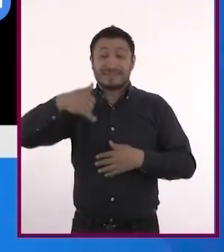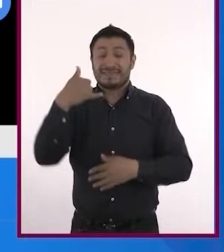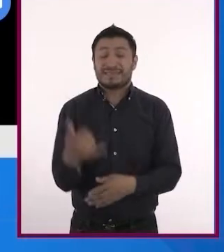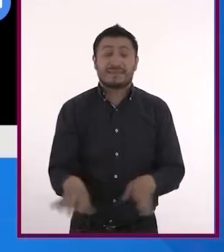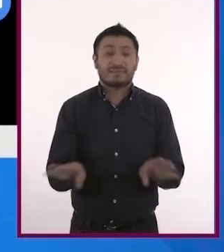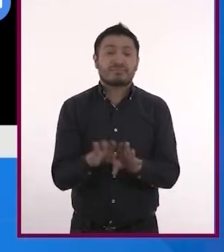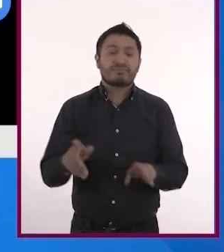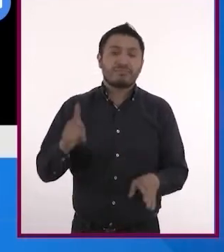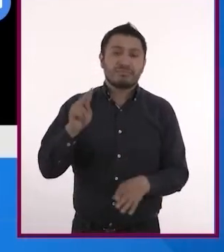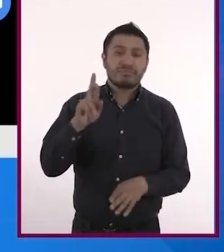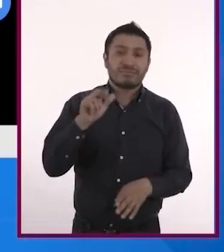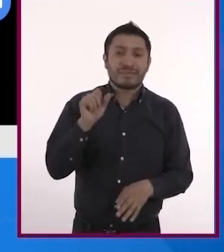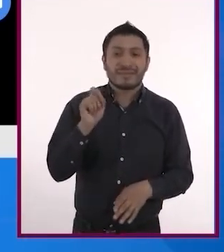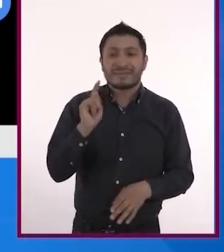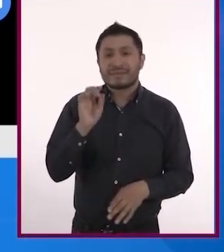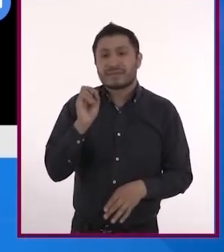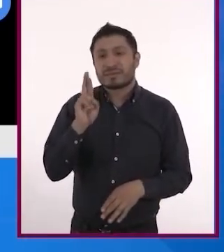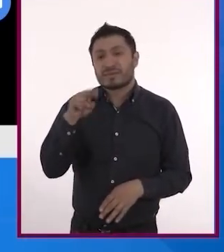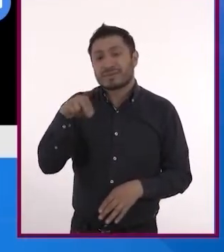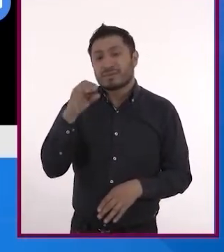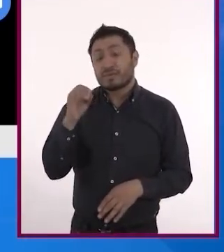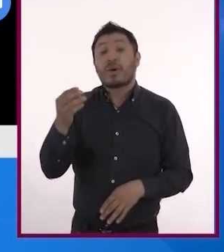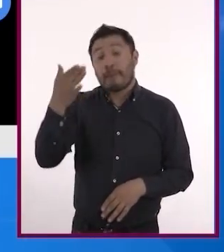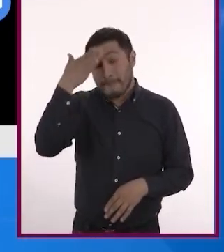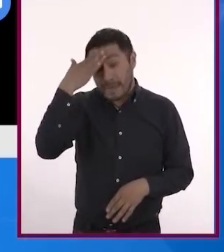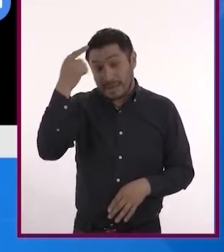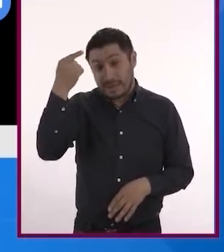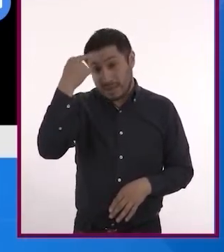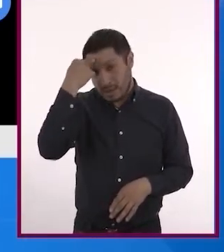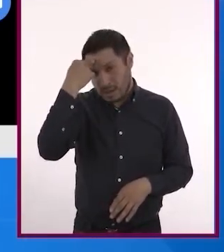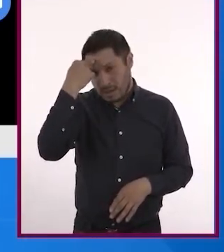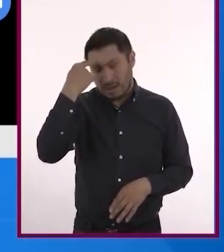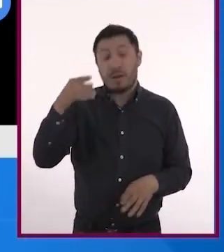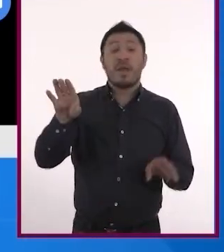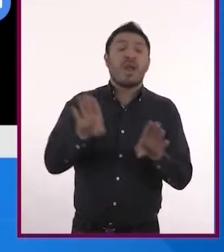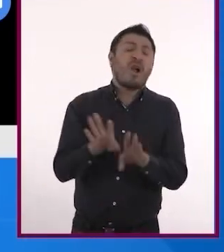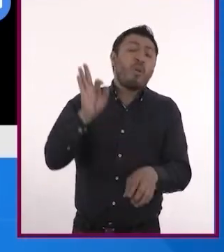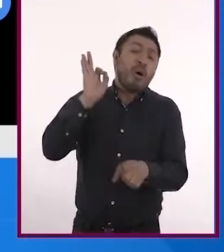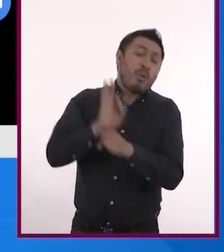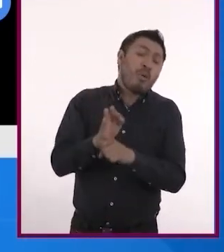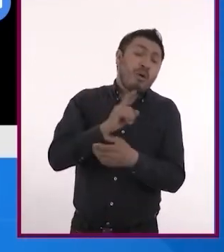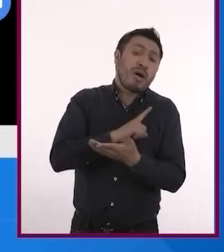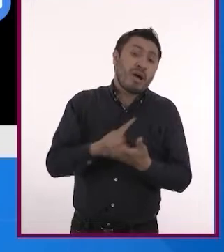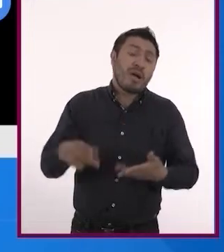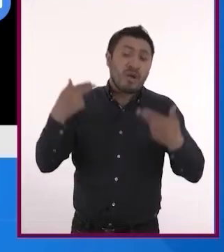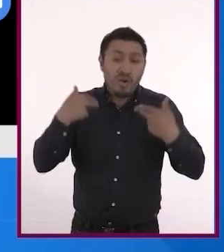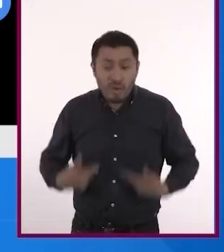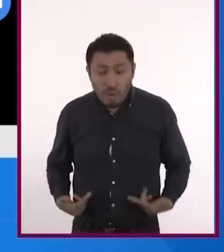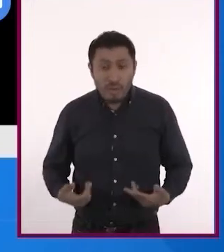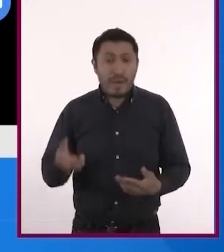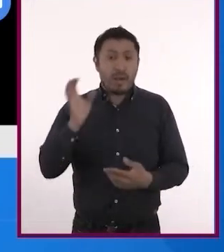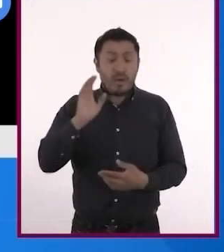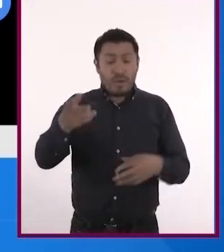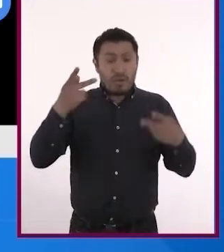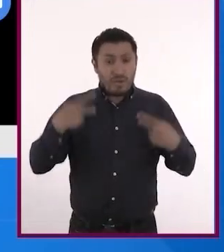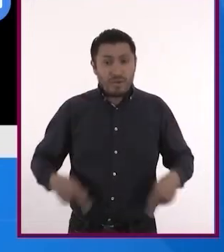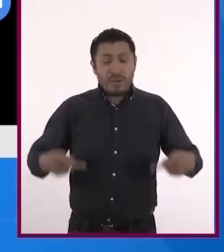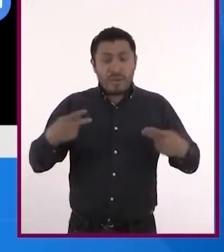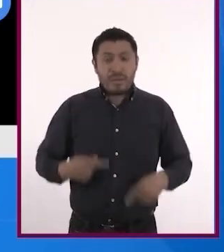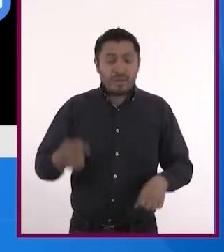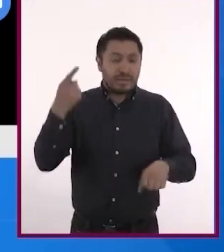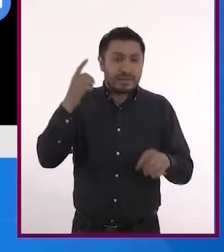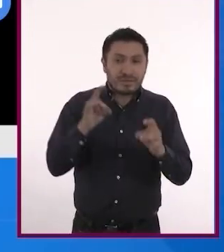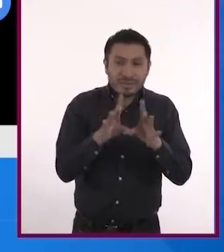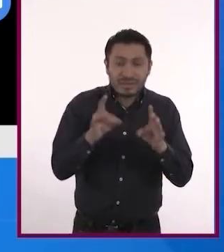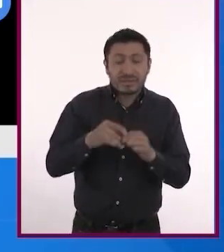algún trastorno mental. ¿Cómo podemos proteger los derechos humanos de las personas que tienen padecimientos